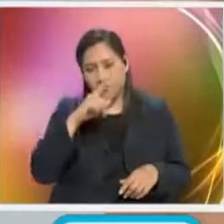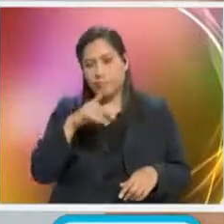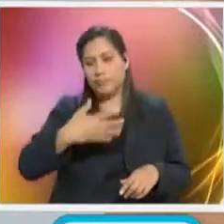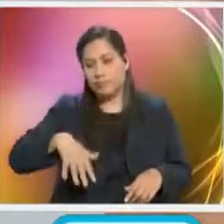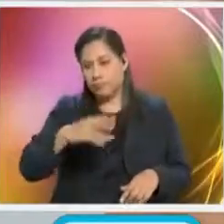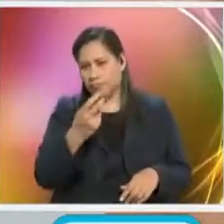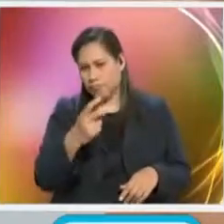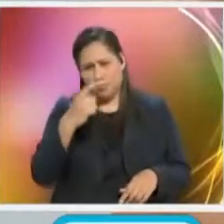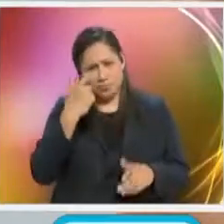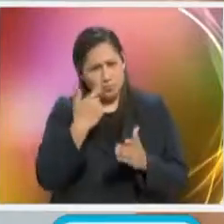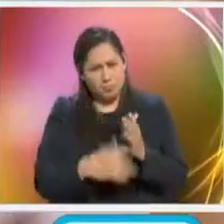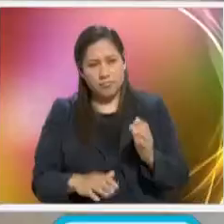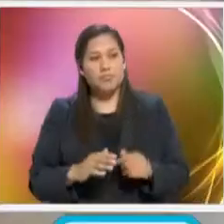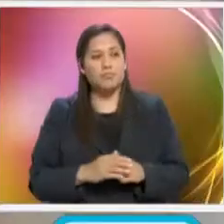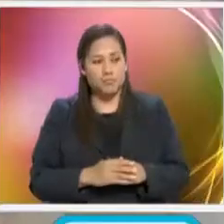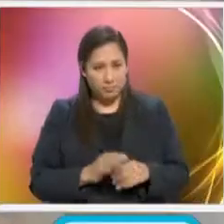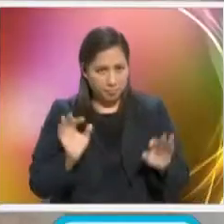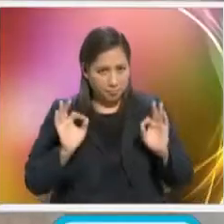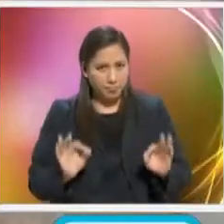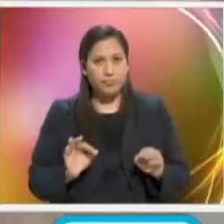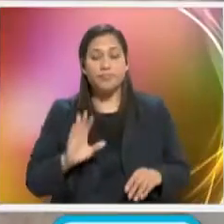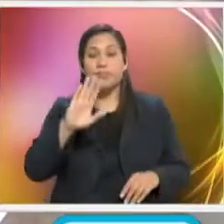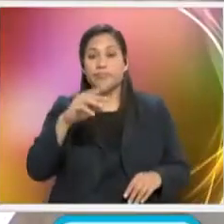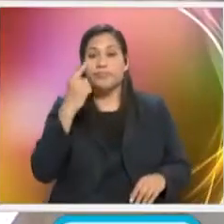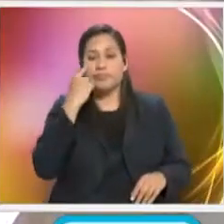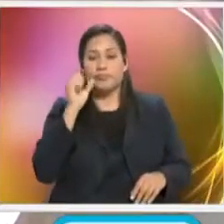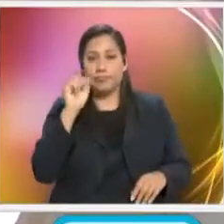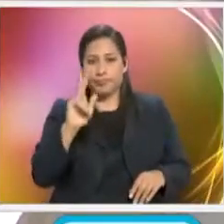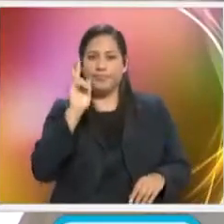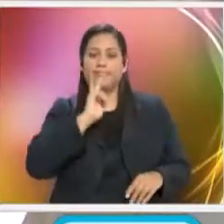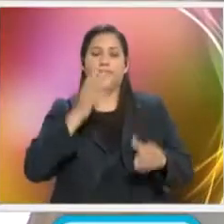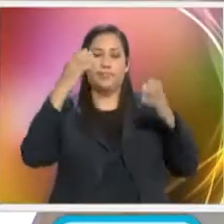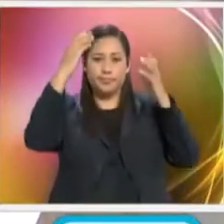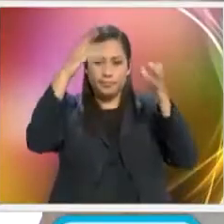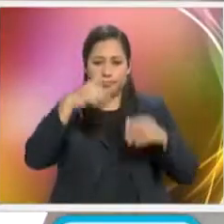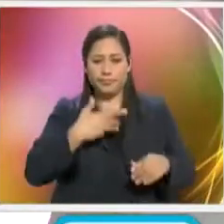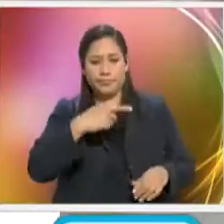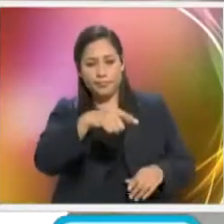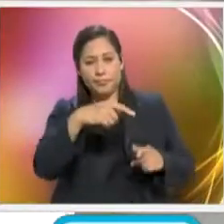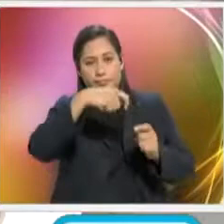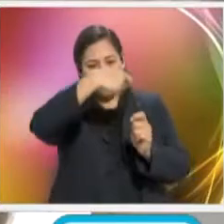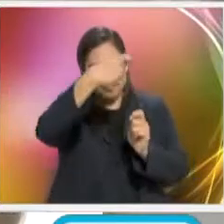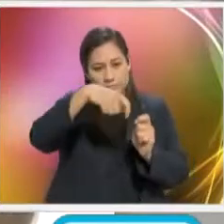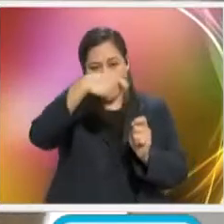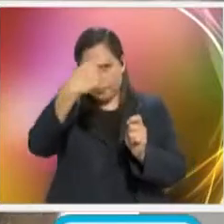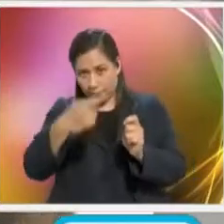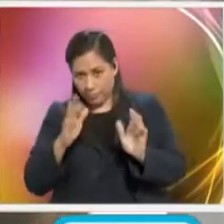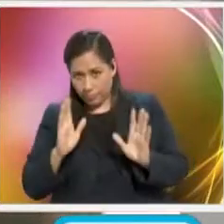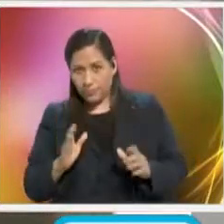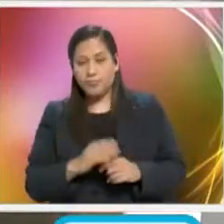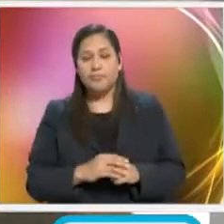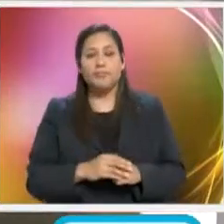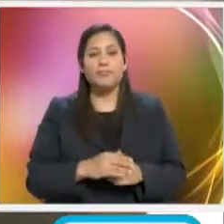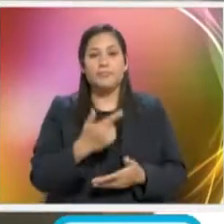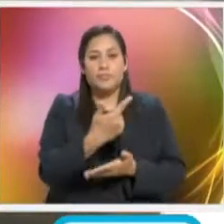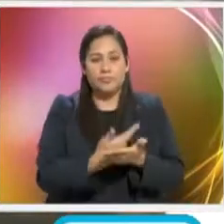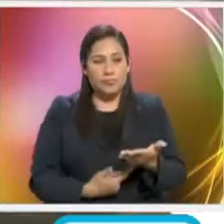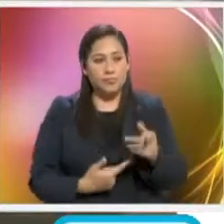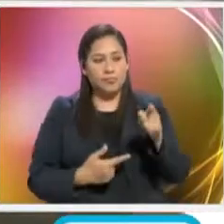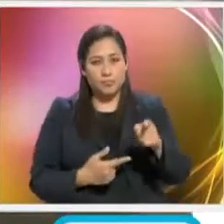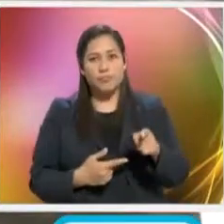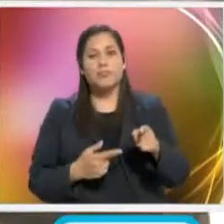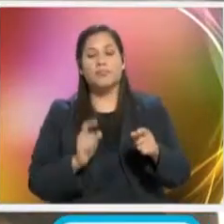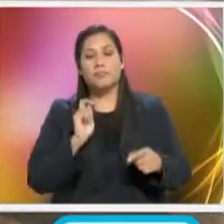ese, es económico, ¿no? Perfecto. Sin problema lo ponen. Ok, entonces, ¿Vale? a ver, chef, tenemos aquí ya los plátanos, arrancar, tenemos exacto. los ingredientes con los cuales